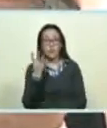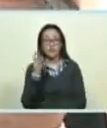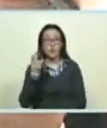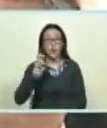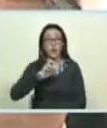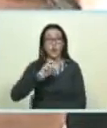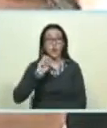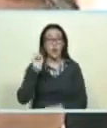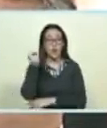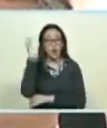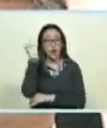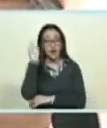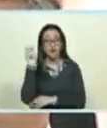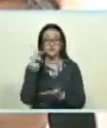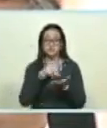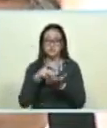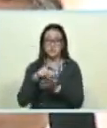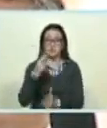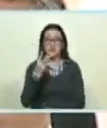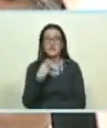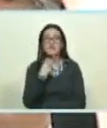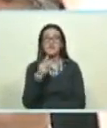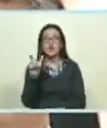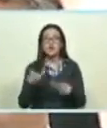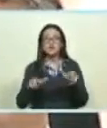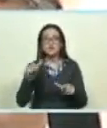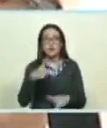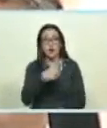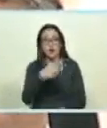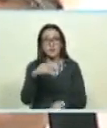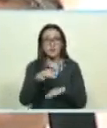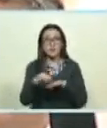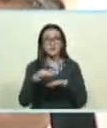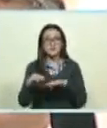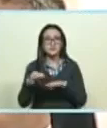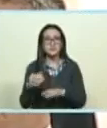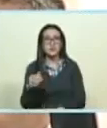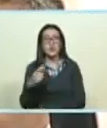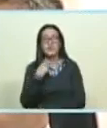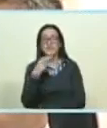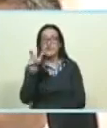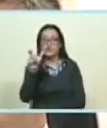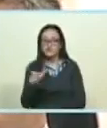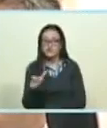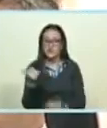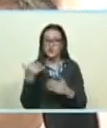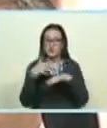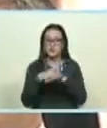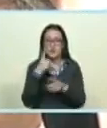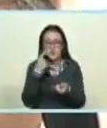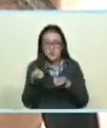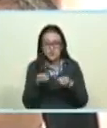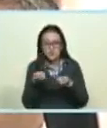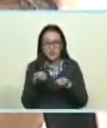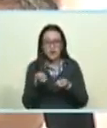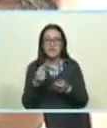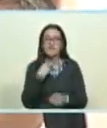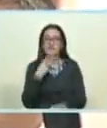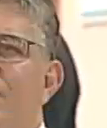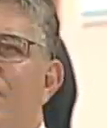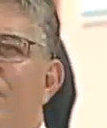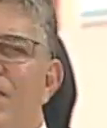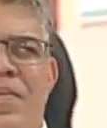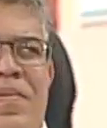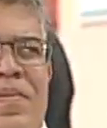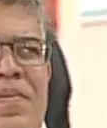congreso asistieron los tres voceros de cada municipio, el vocero integrador, el vocero contralor y el vocero activista. Y